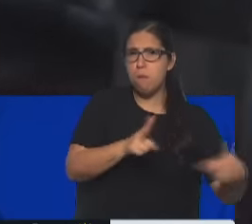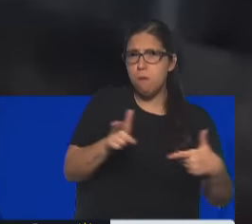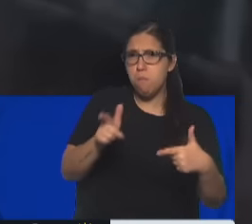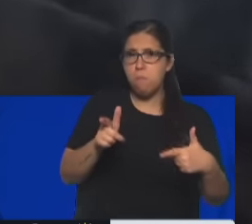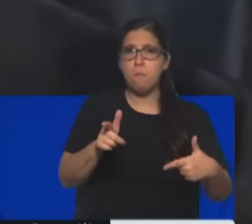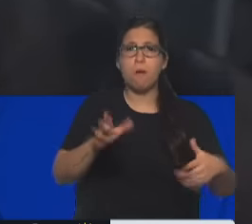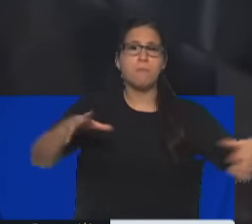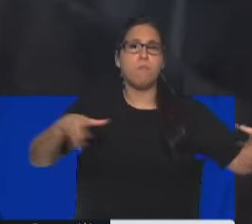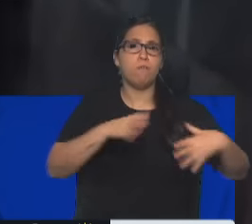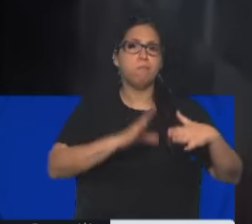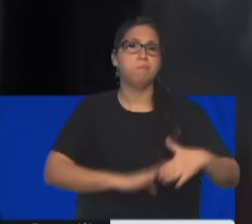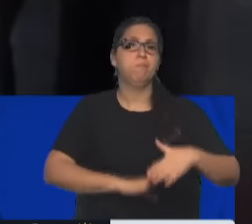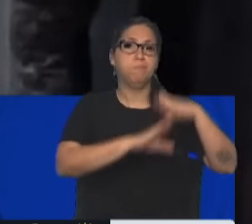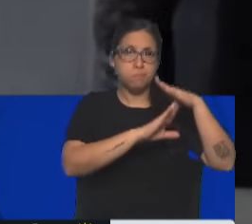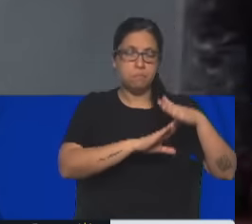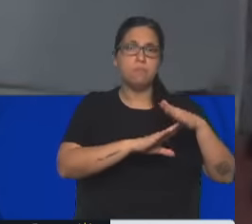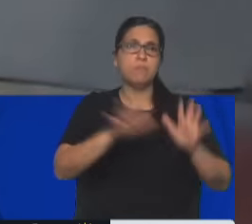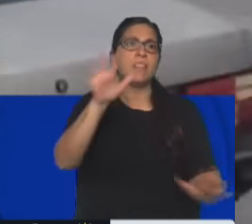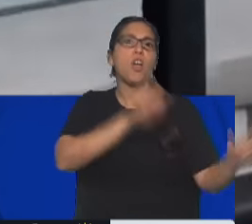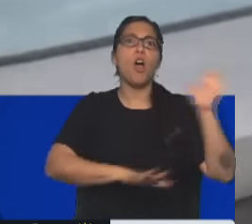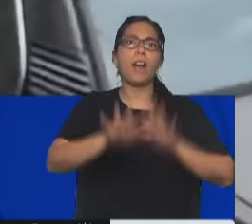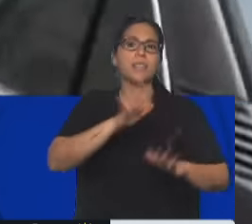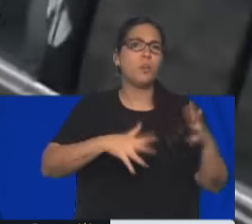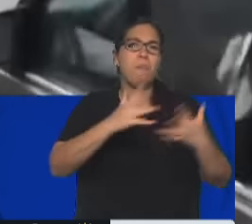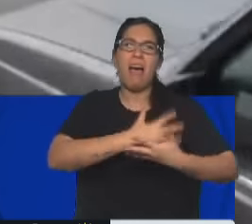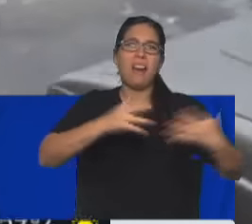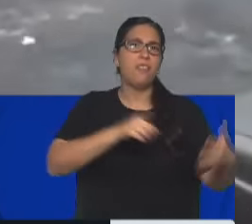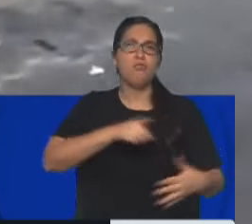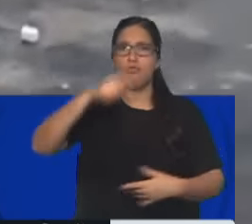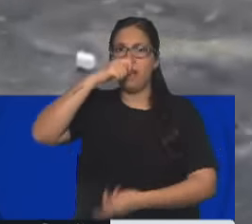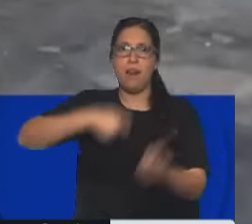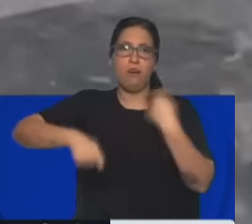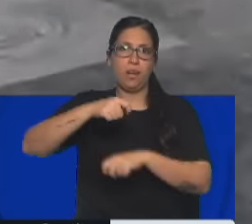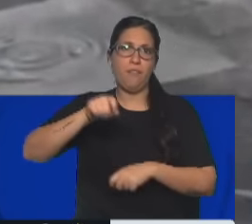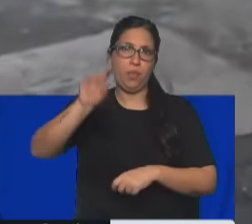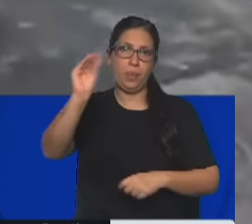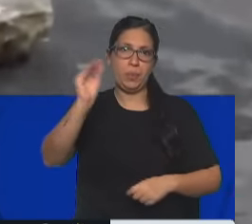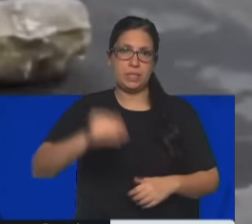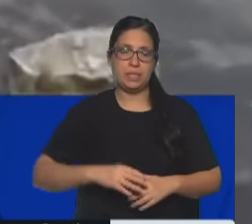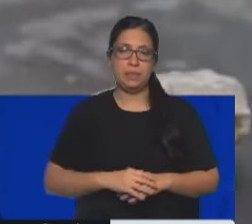de élite, el BOPE, como la mayor operación realizada contra el narcotráfico en Brasil.